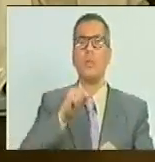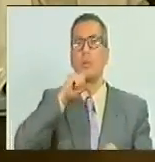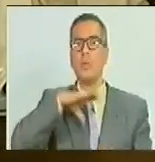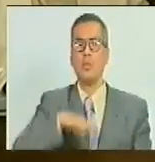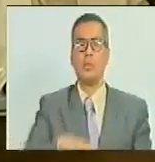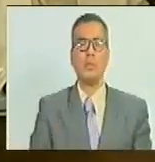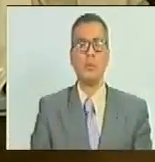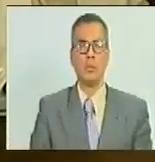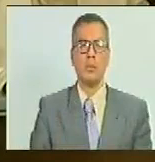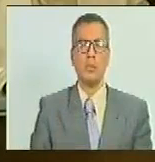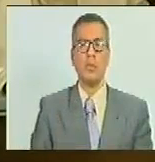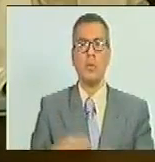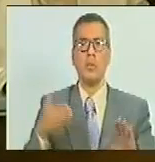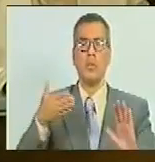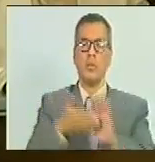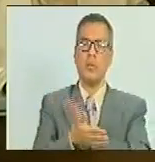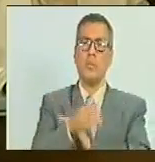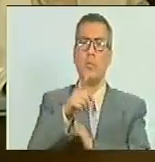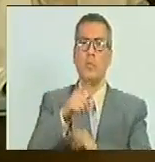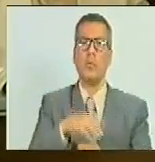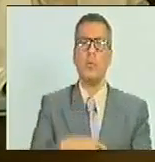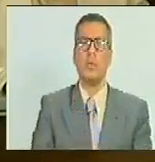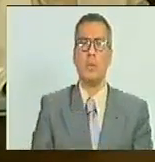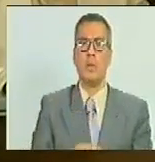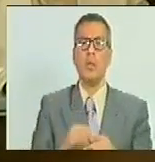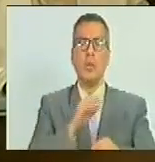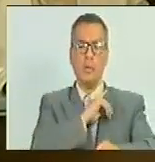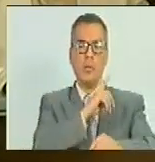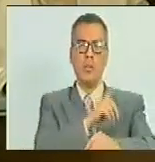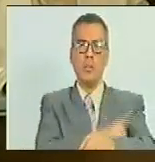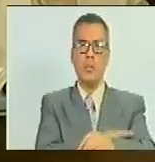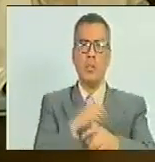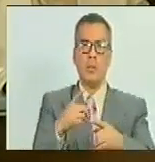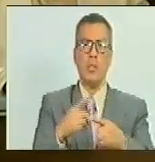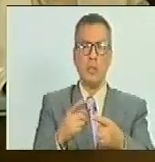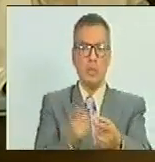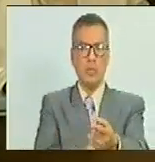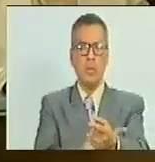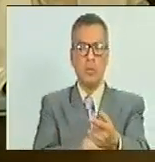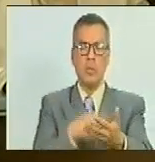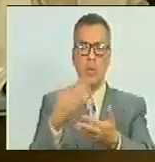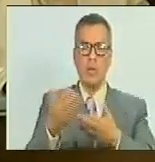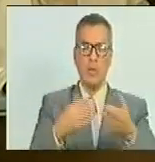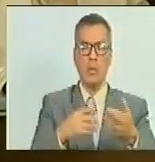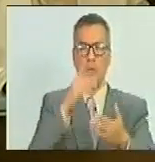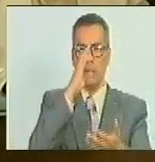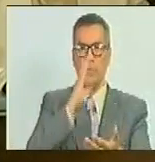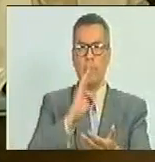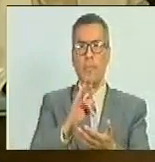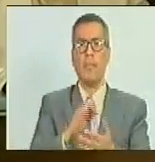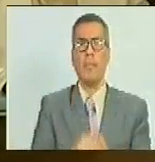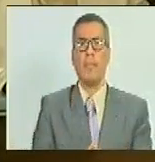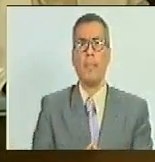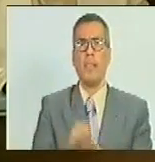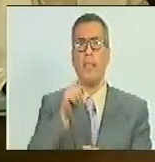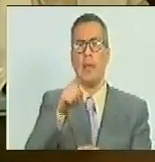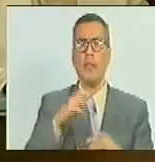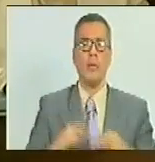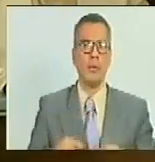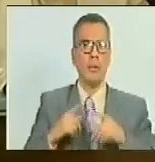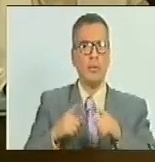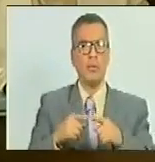histórico, tiene un significado potencialmente de hermandad y de solidaridad. Y esta